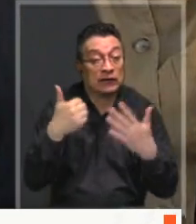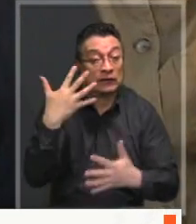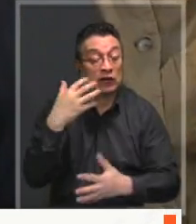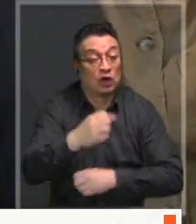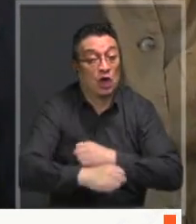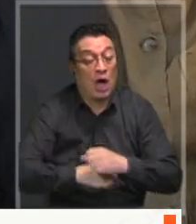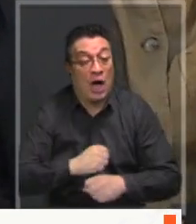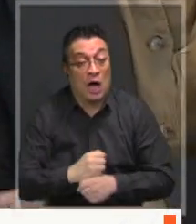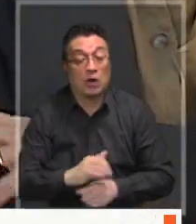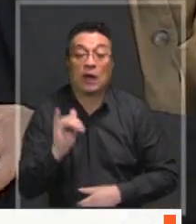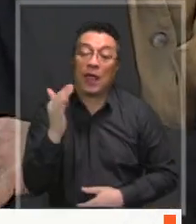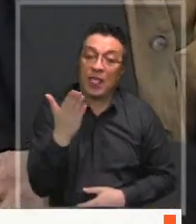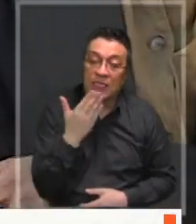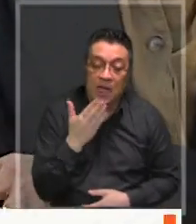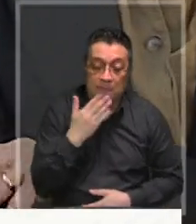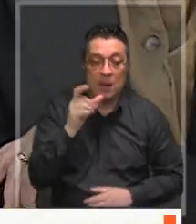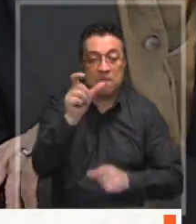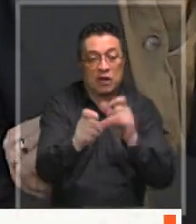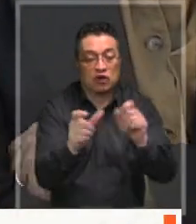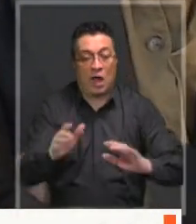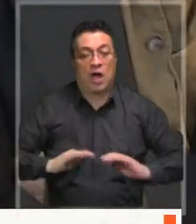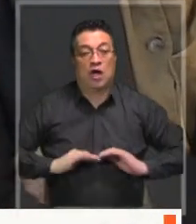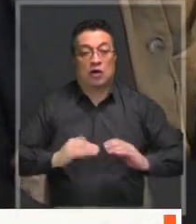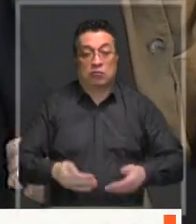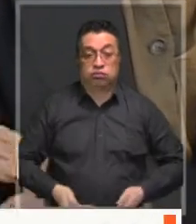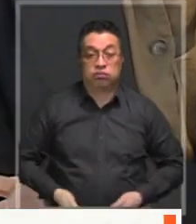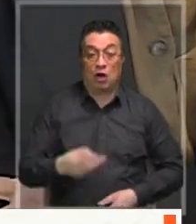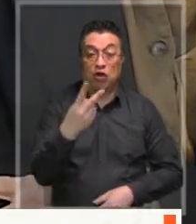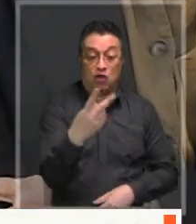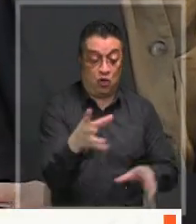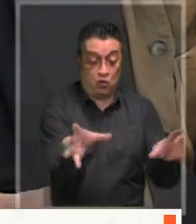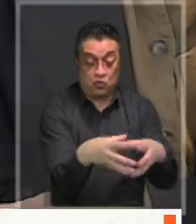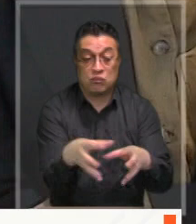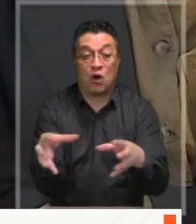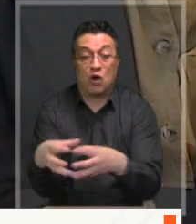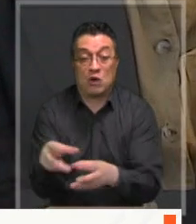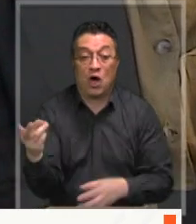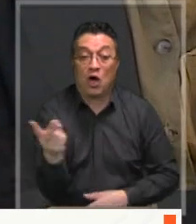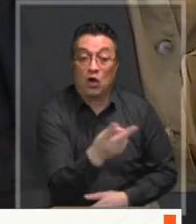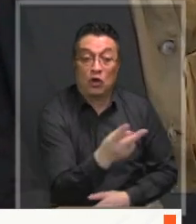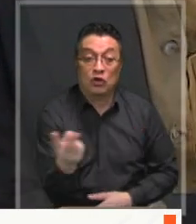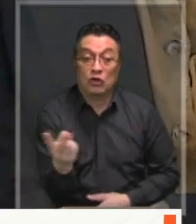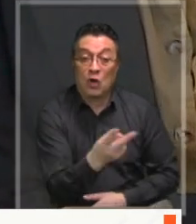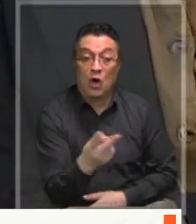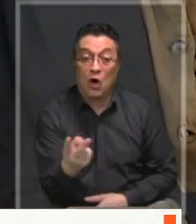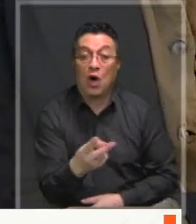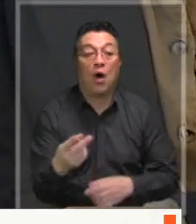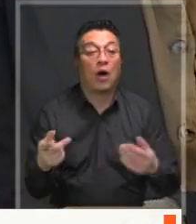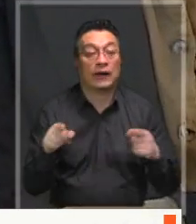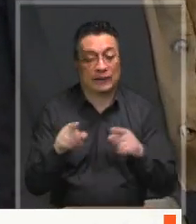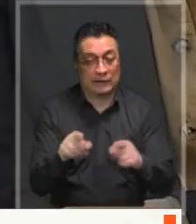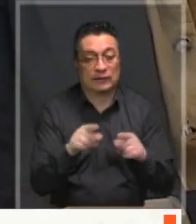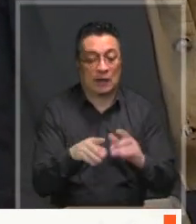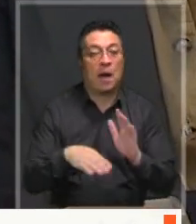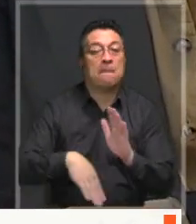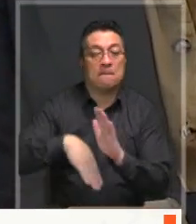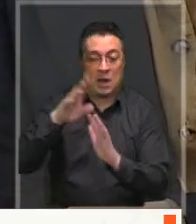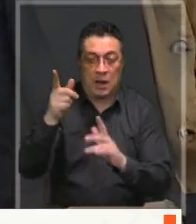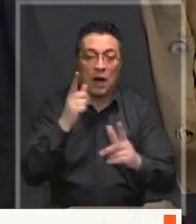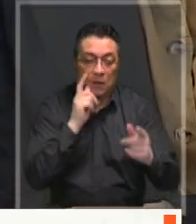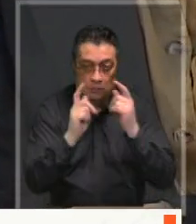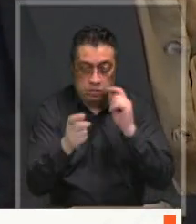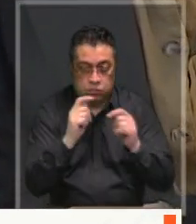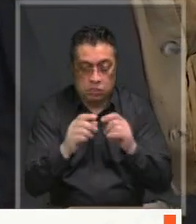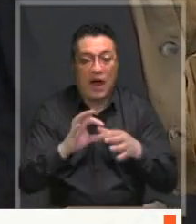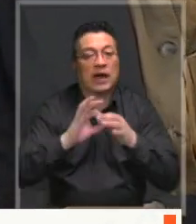años y también las personas embarazadas. Estos dos grupos son ambos grupos objetivos porque son los que tienen mayor riesgo de generar un